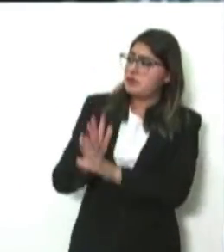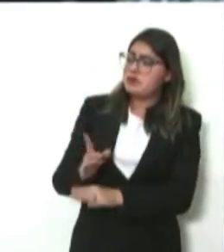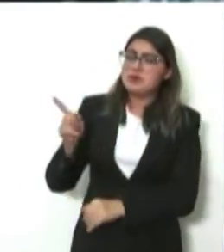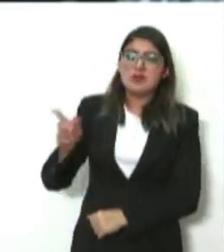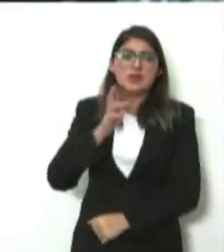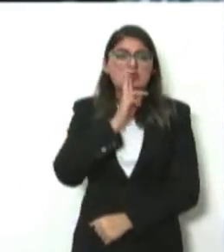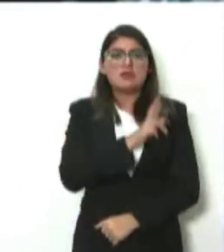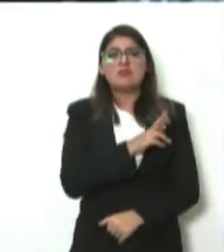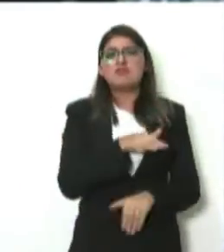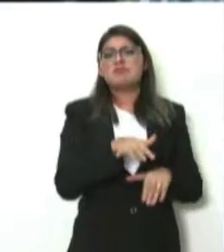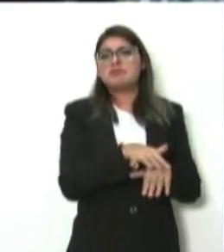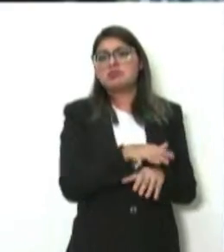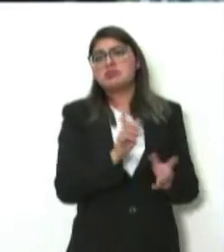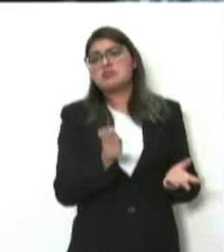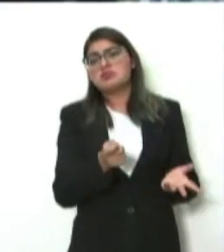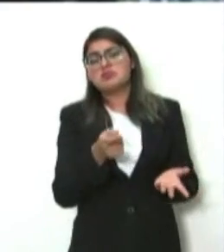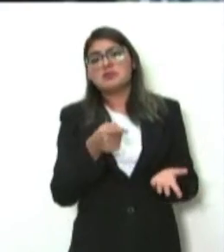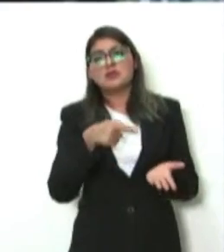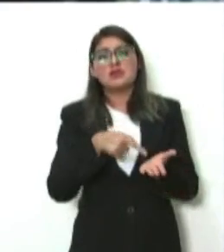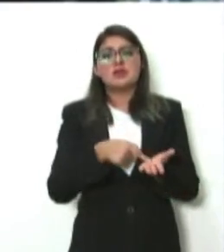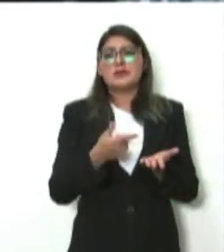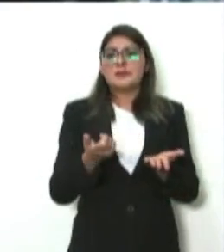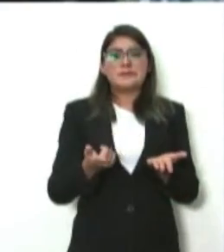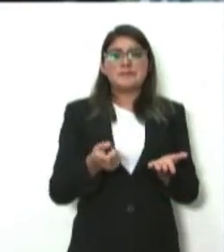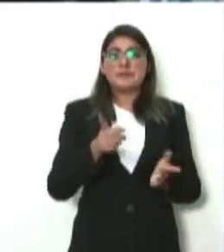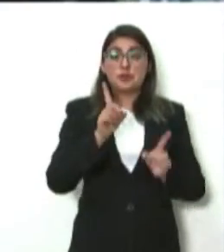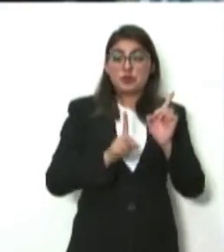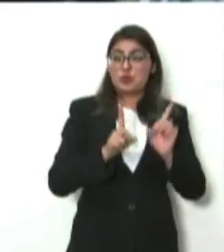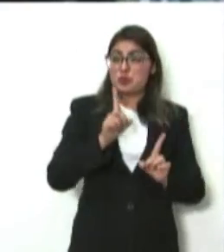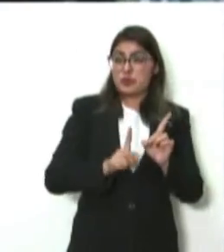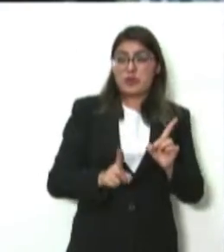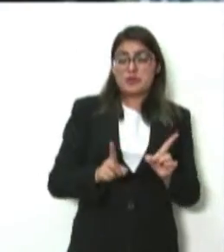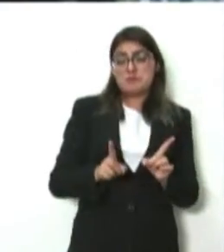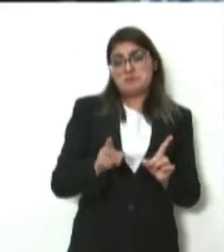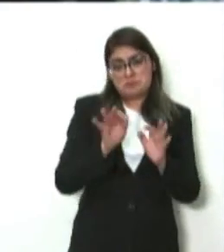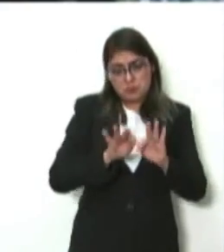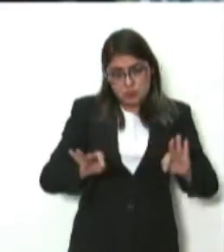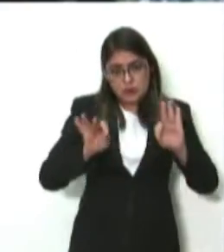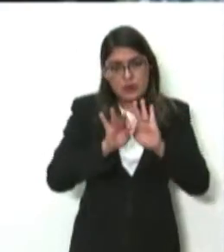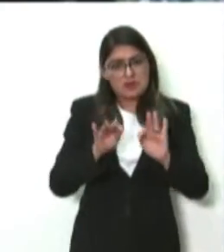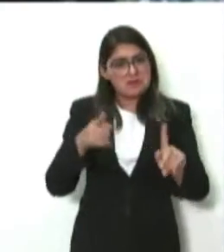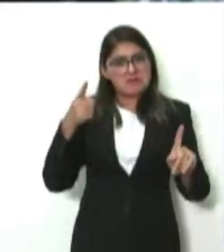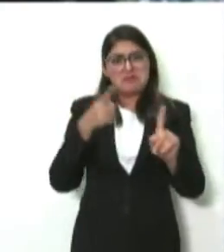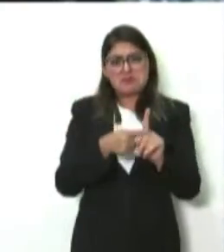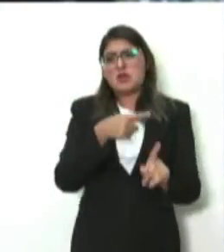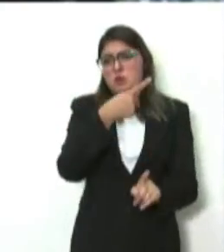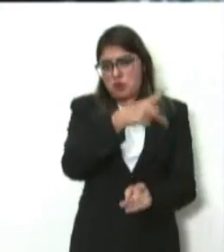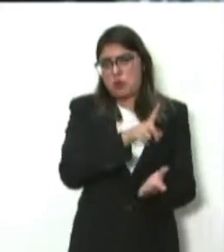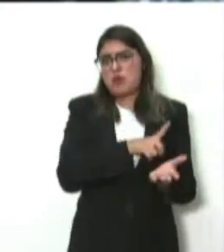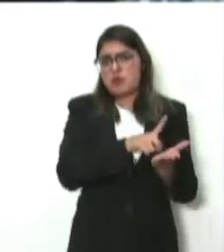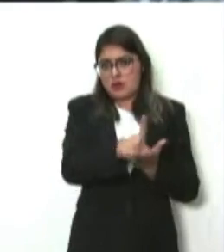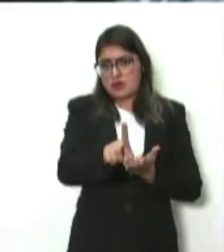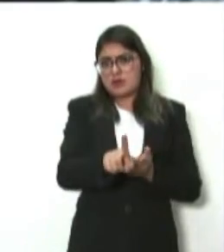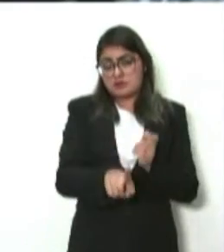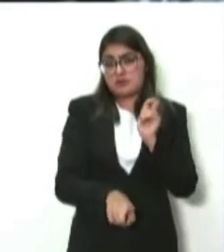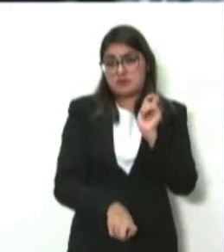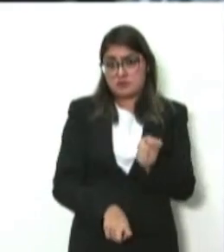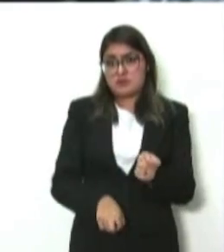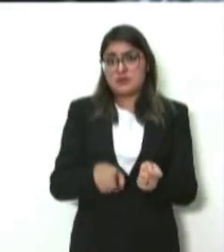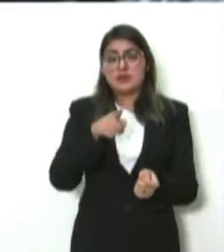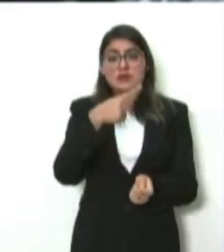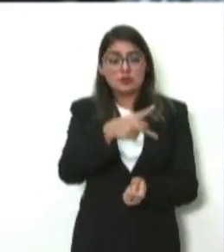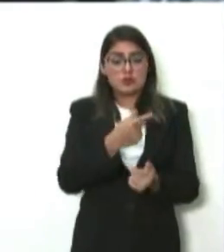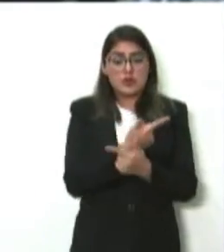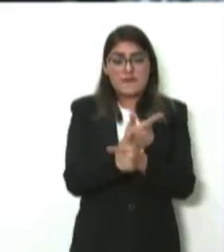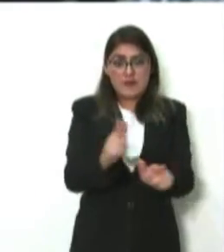esta vía o por esta vía, dudas básicas legítimas que siempre son y serán, porque es el derecho, la libertad